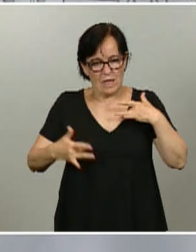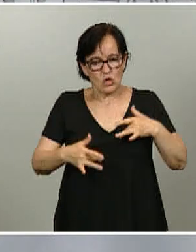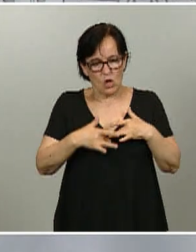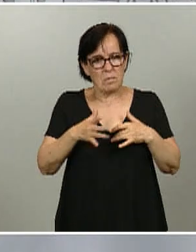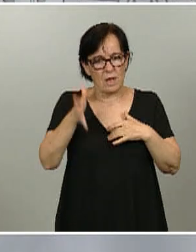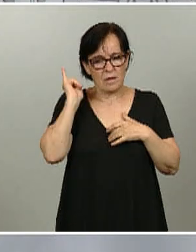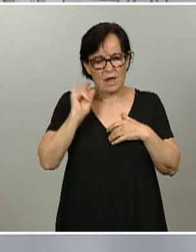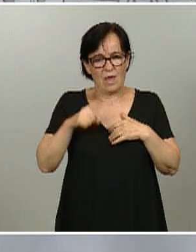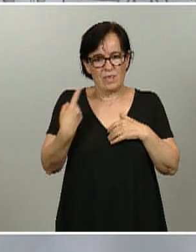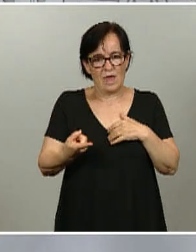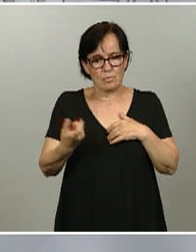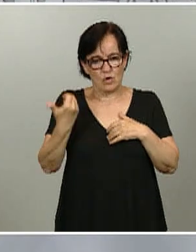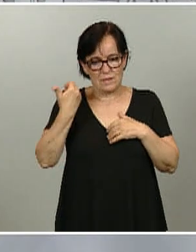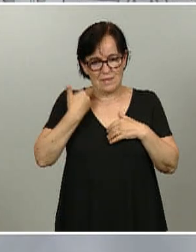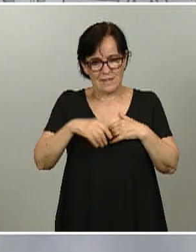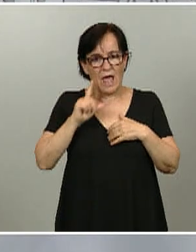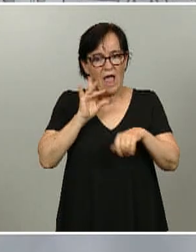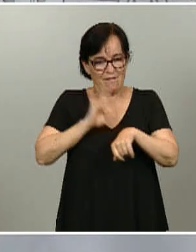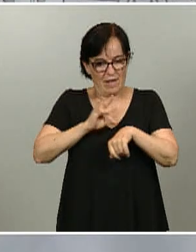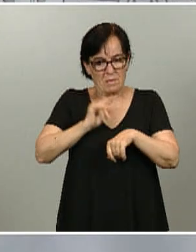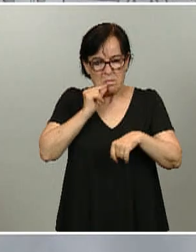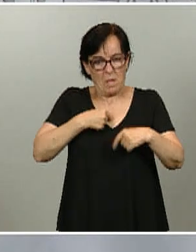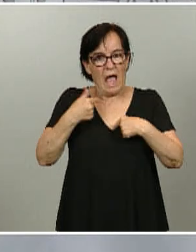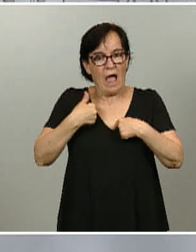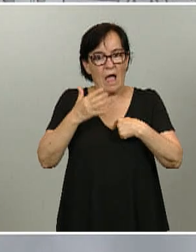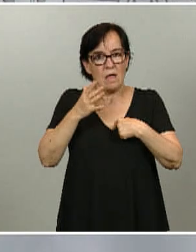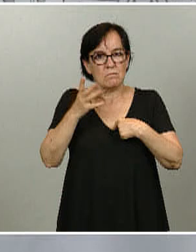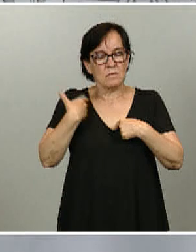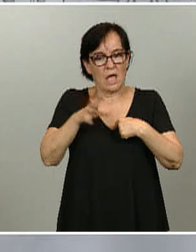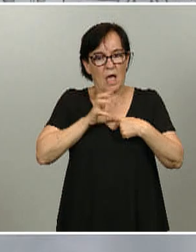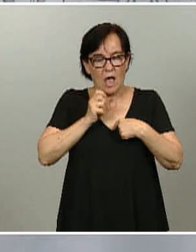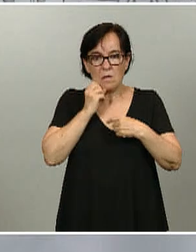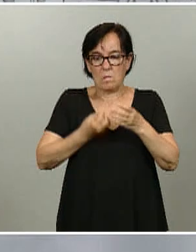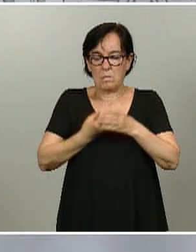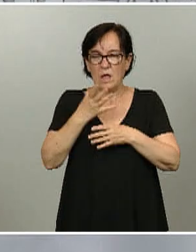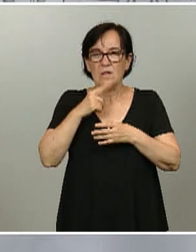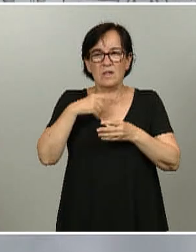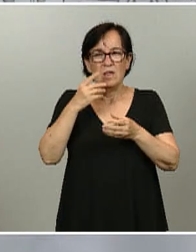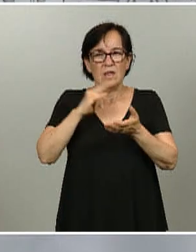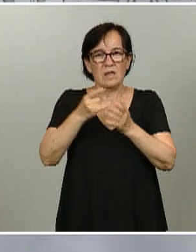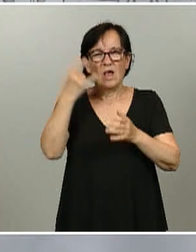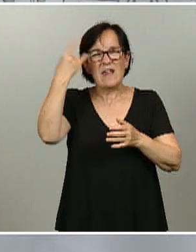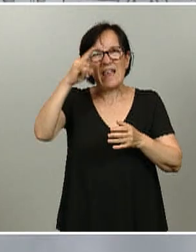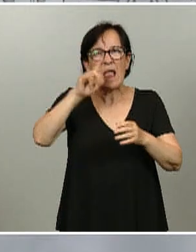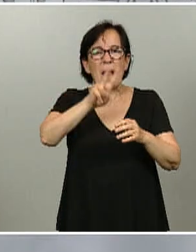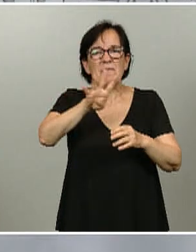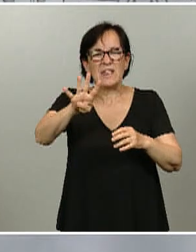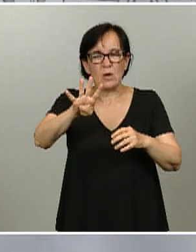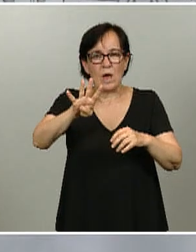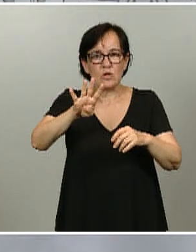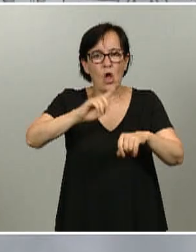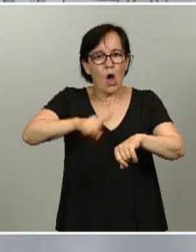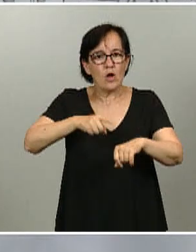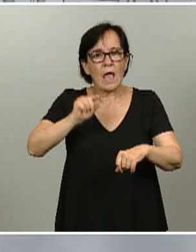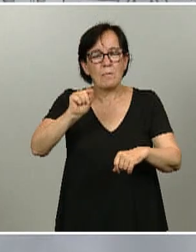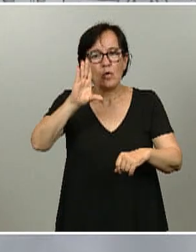pasado la enfermedad. Por ejemplo, lo plantea salamanca24horas.com. Doctor, siguen existiendo